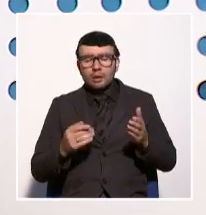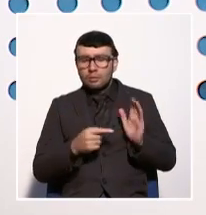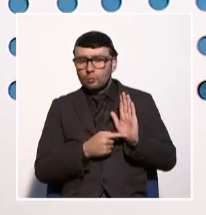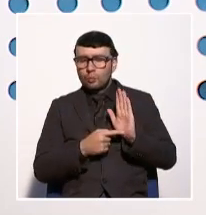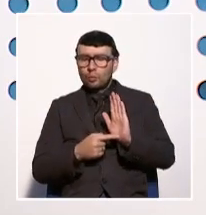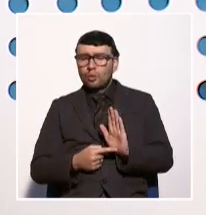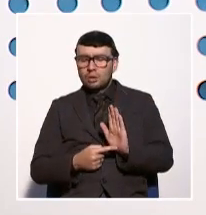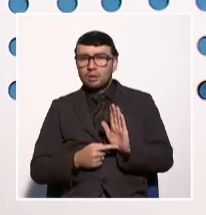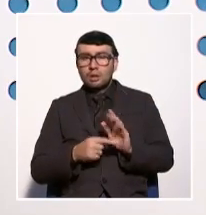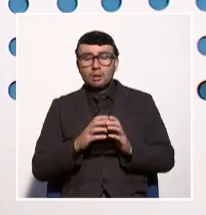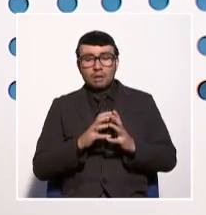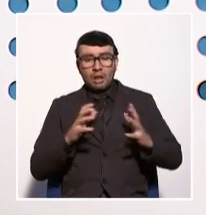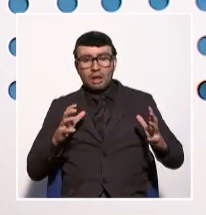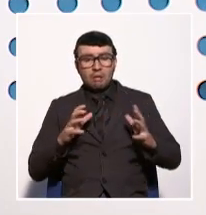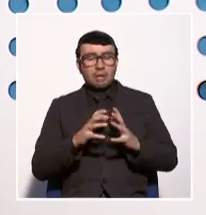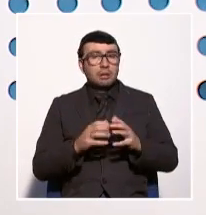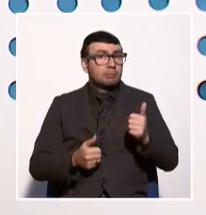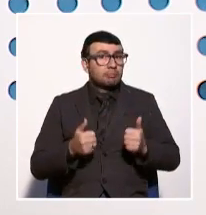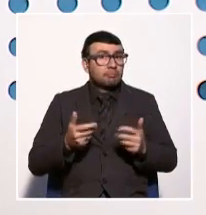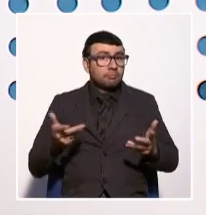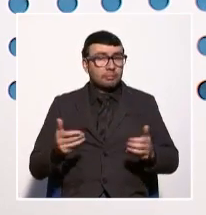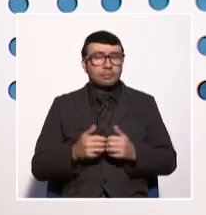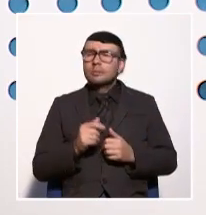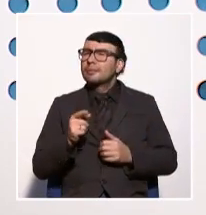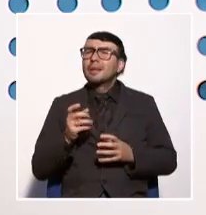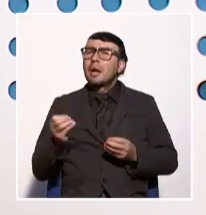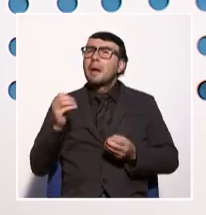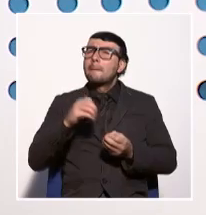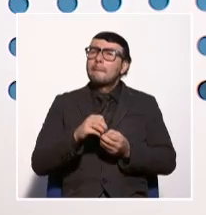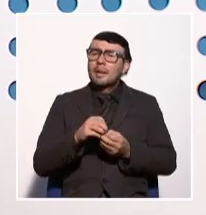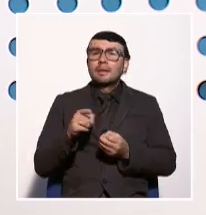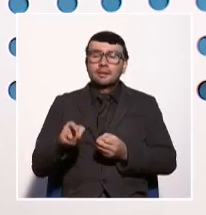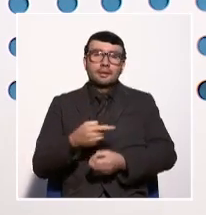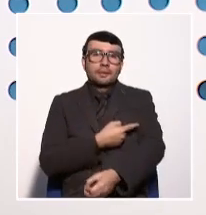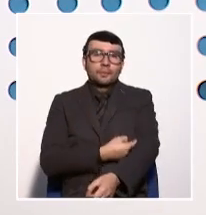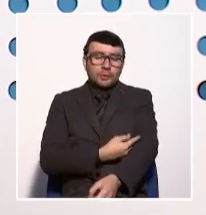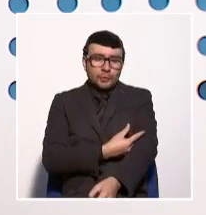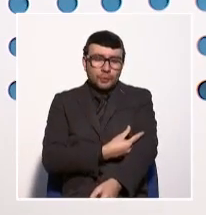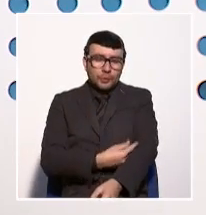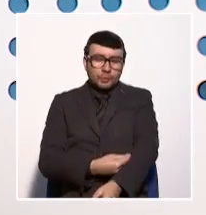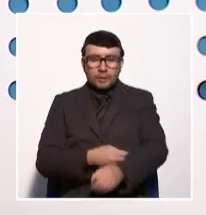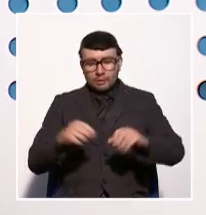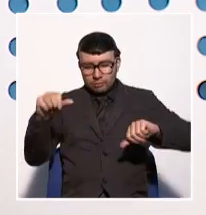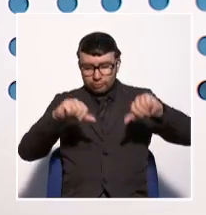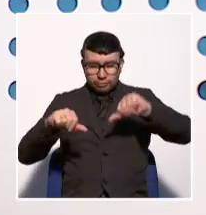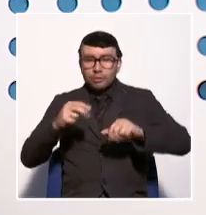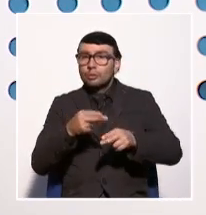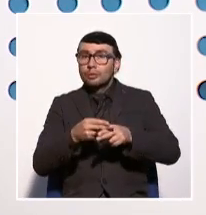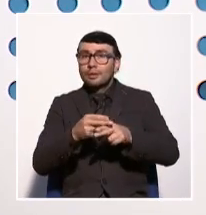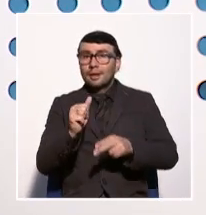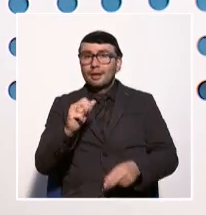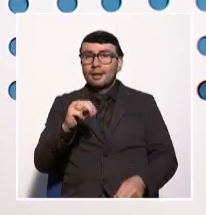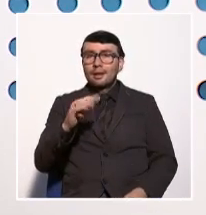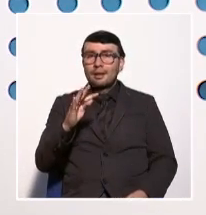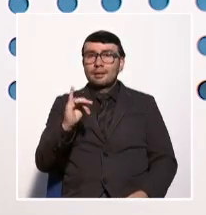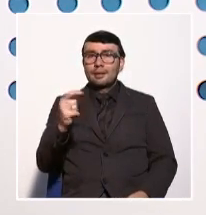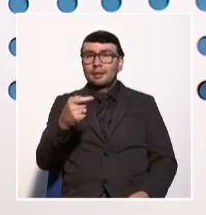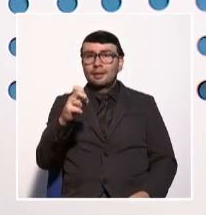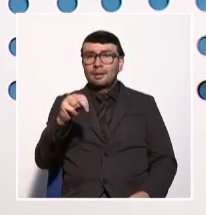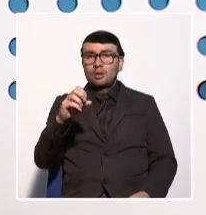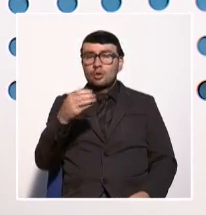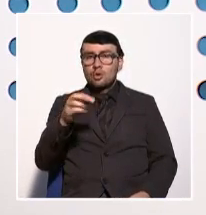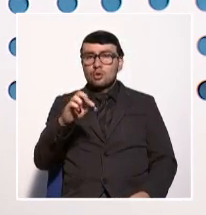tanto está crecida la próstata esto se complementa con el examen de sangre que es el antígeno y